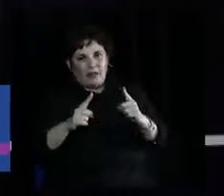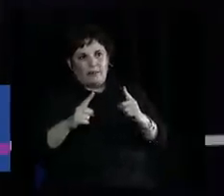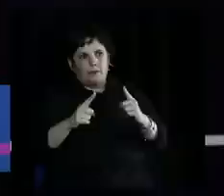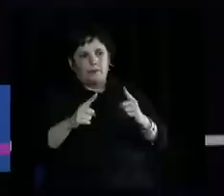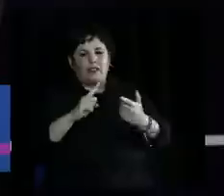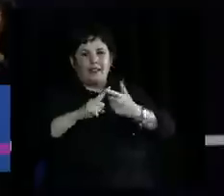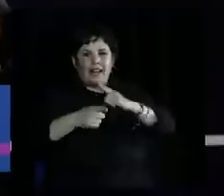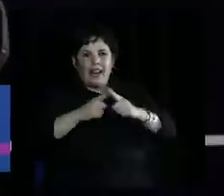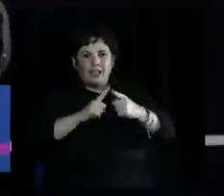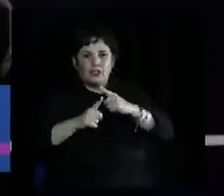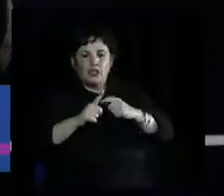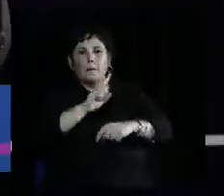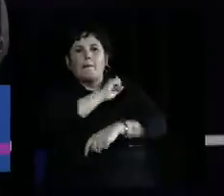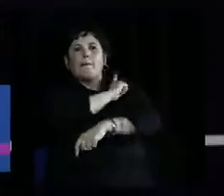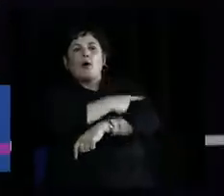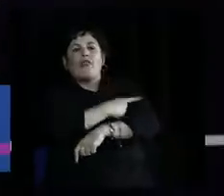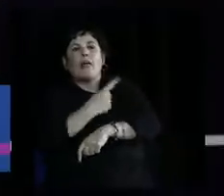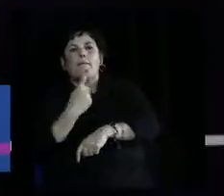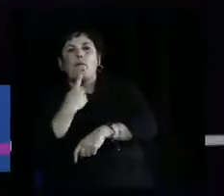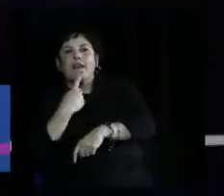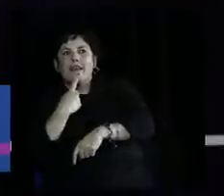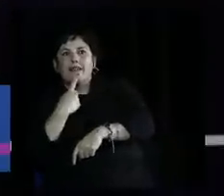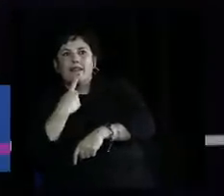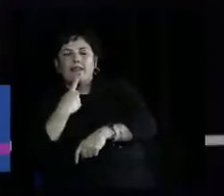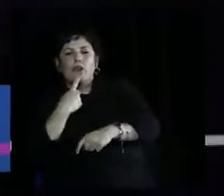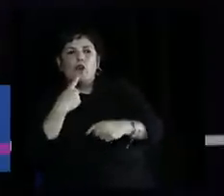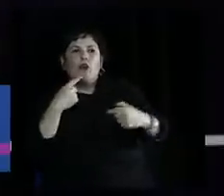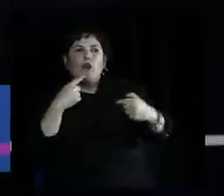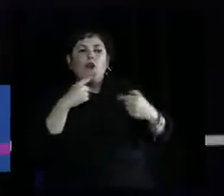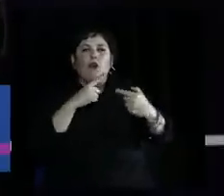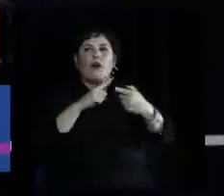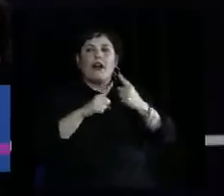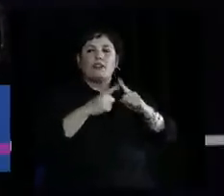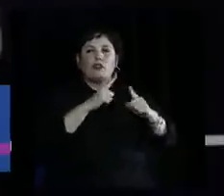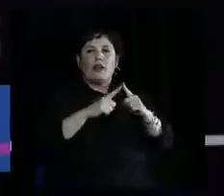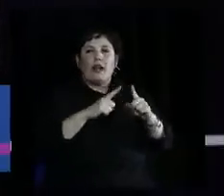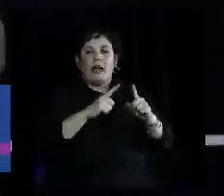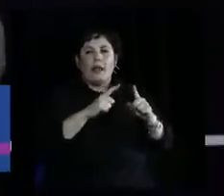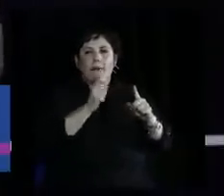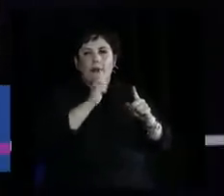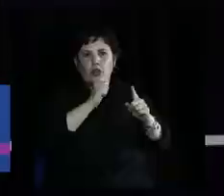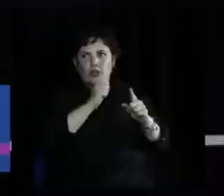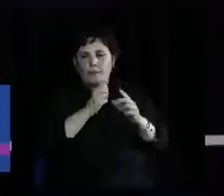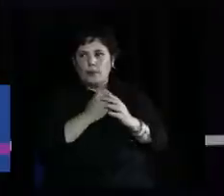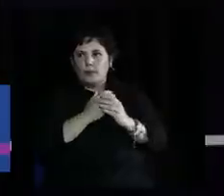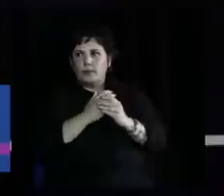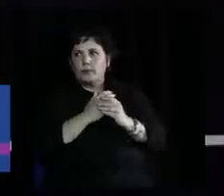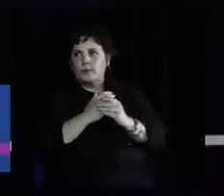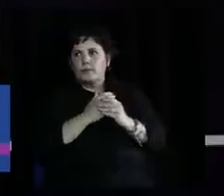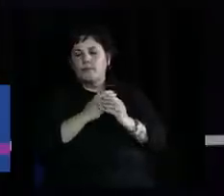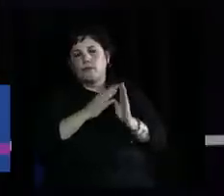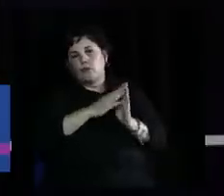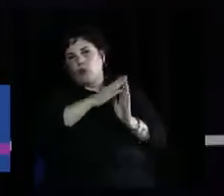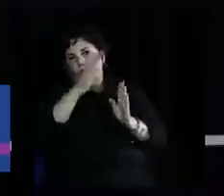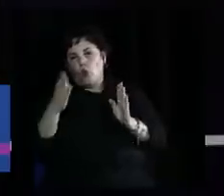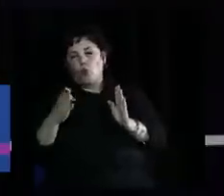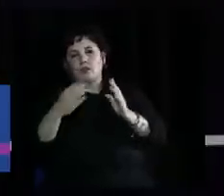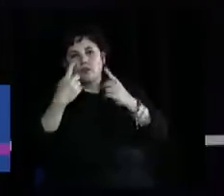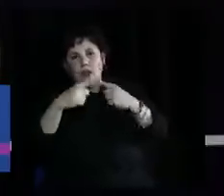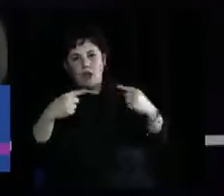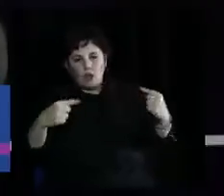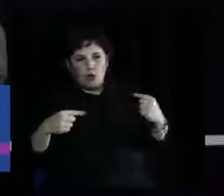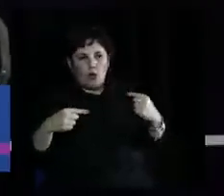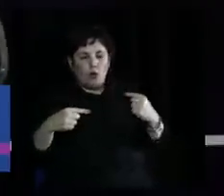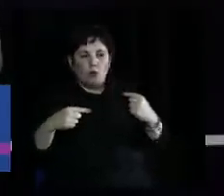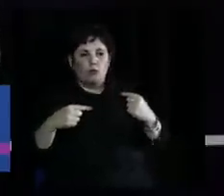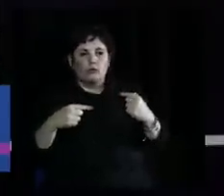la relación entre el poder político y el periodismo, efectivamente. Y otra cosa que queríamos mencionar también, que